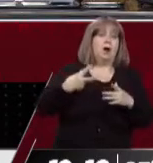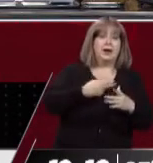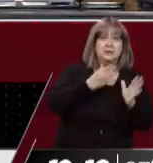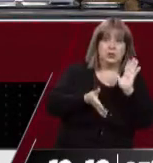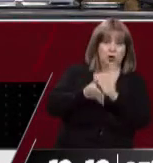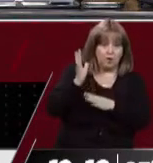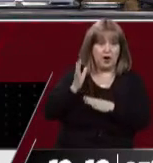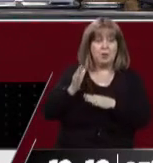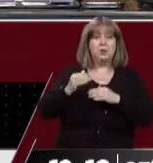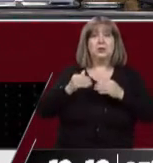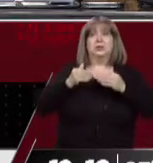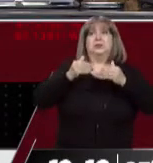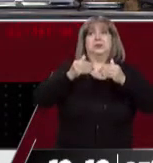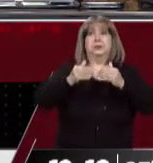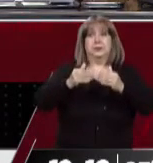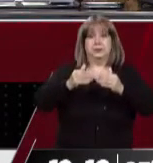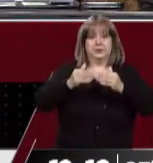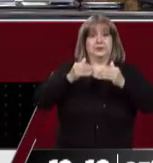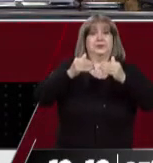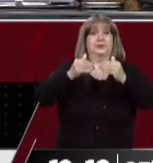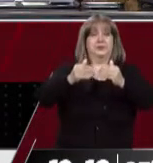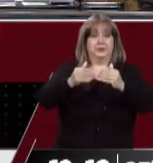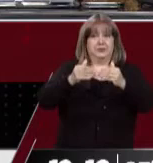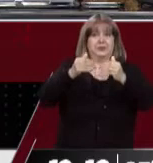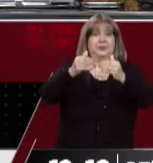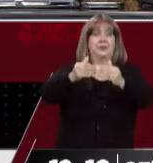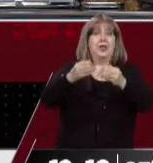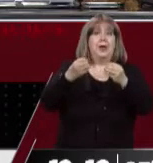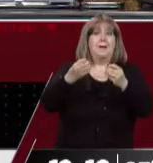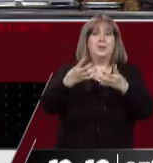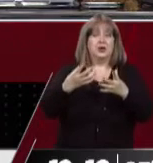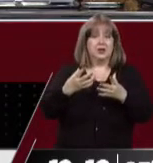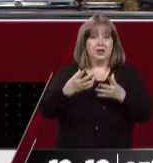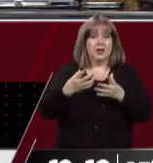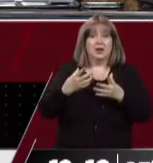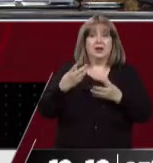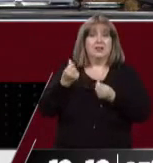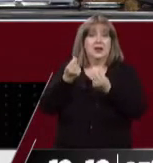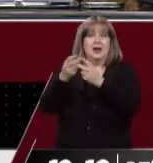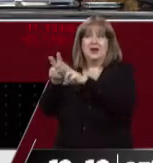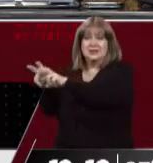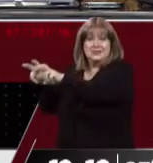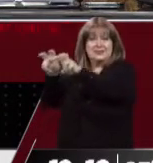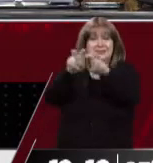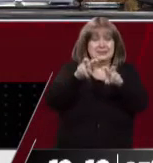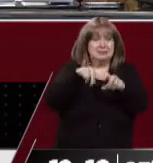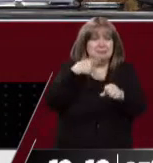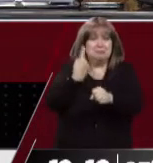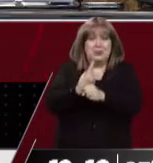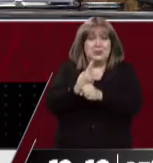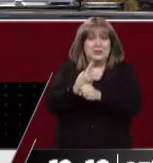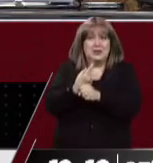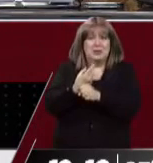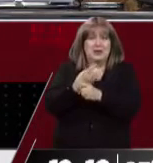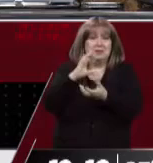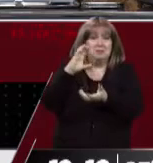así vamos alargando un poco más los pasos porque se nos ve interminable la recolección de dinero. Así